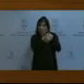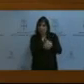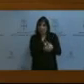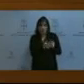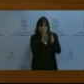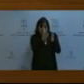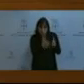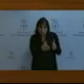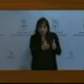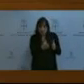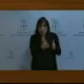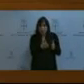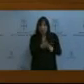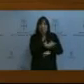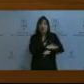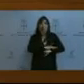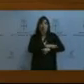Principado de Asturias,